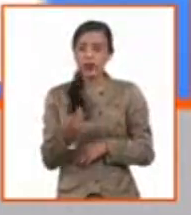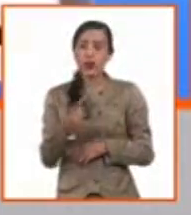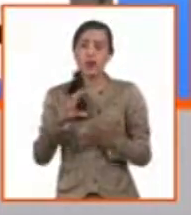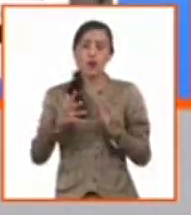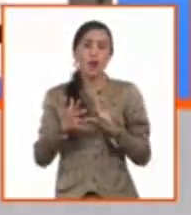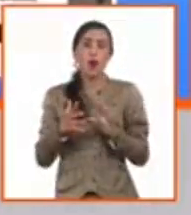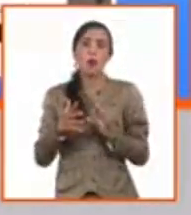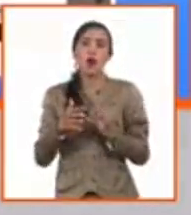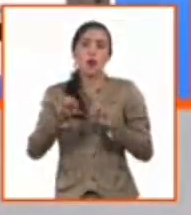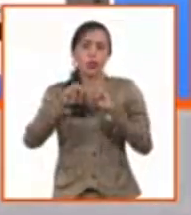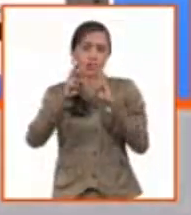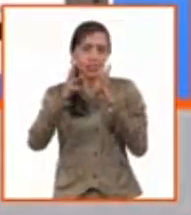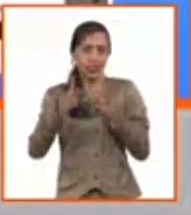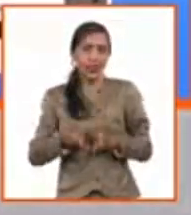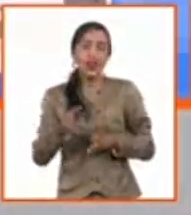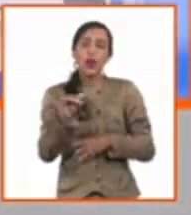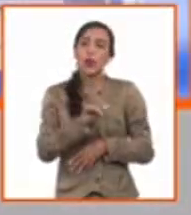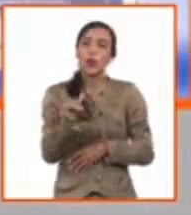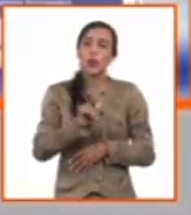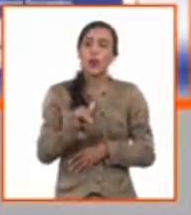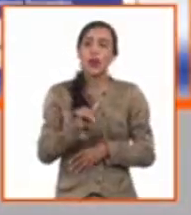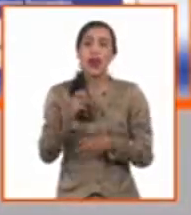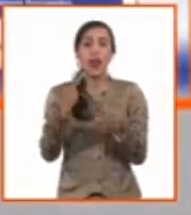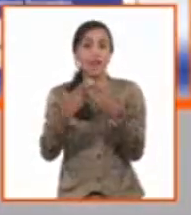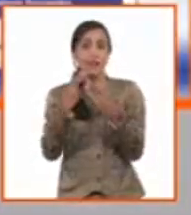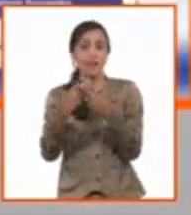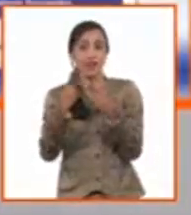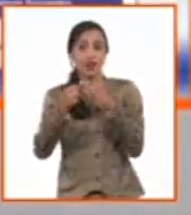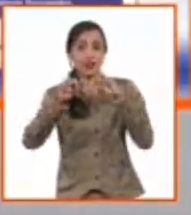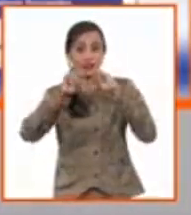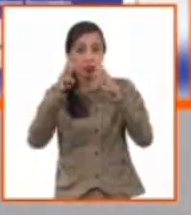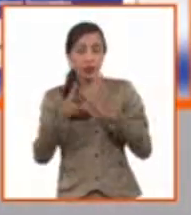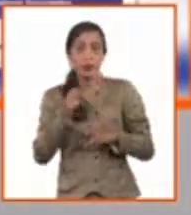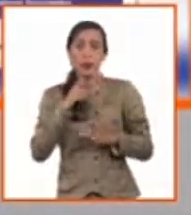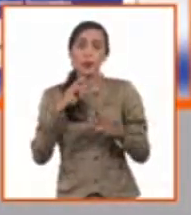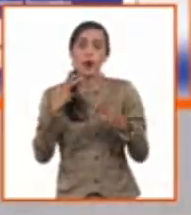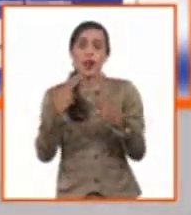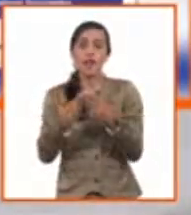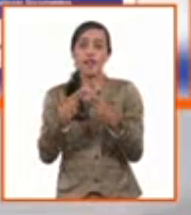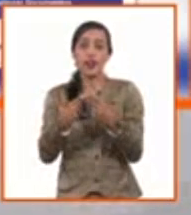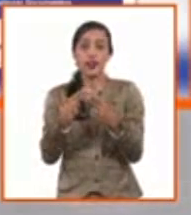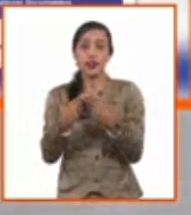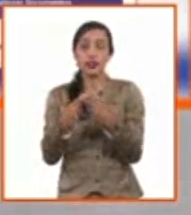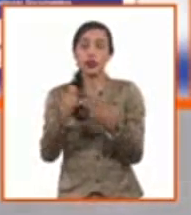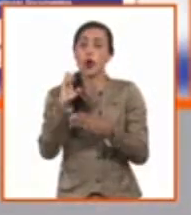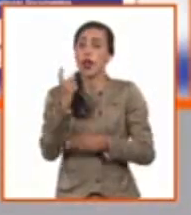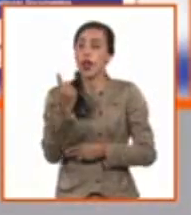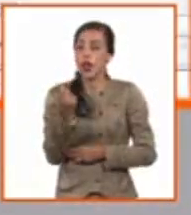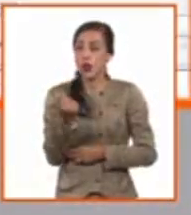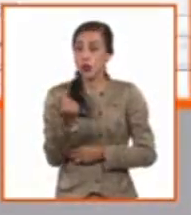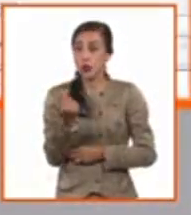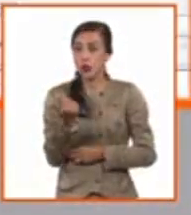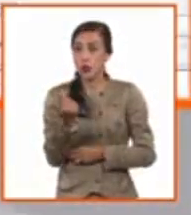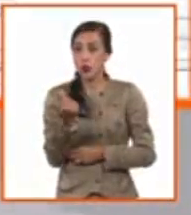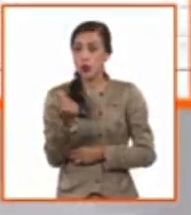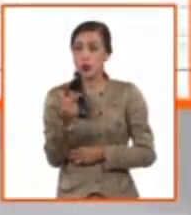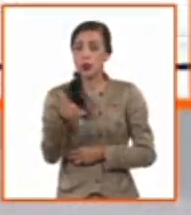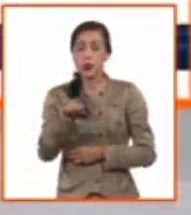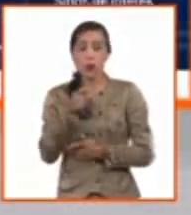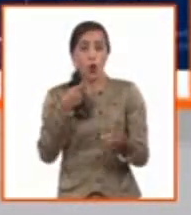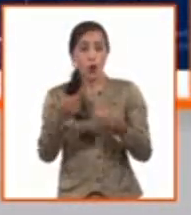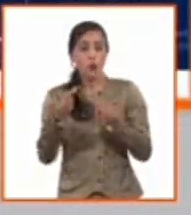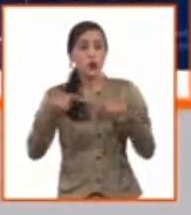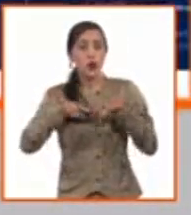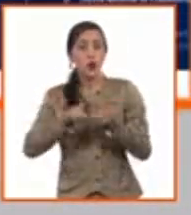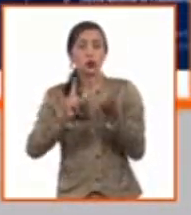plataformas virtuales se le dio soporte también a eventos virtuales y está en fórum económico que desde la cámara de